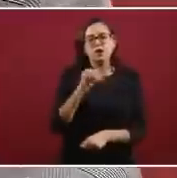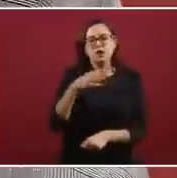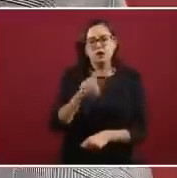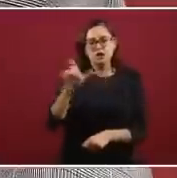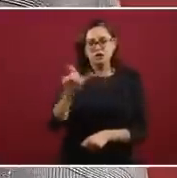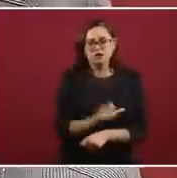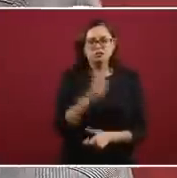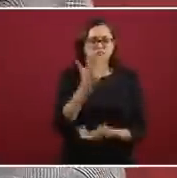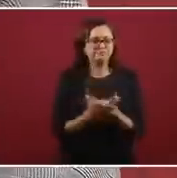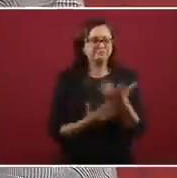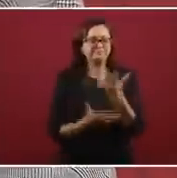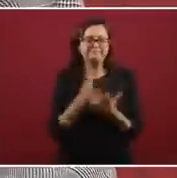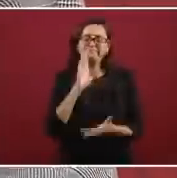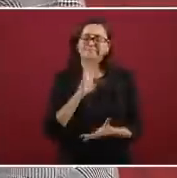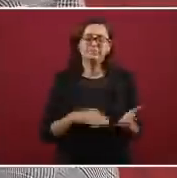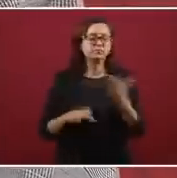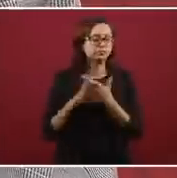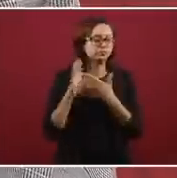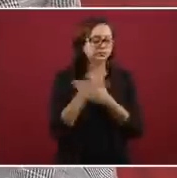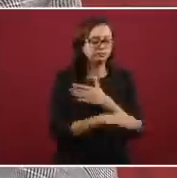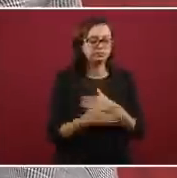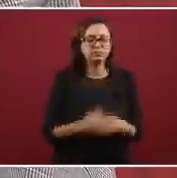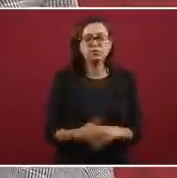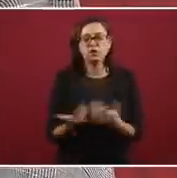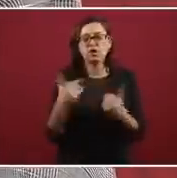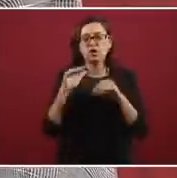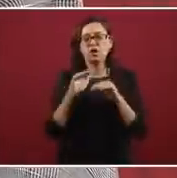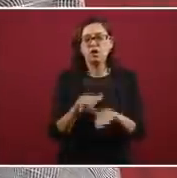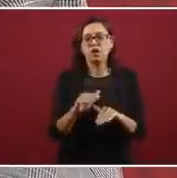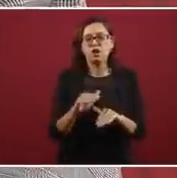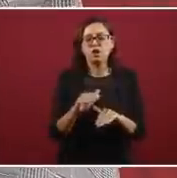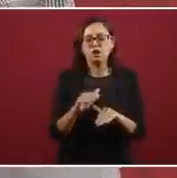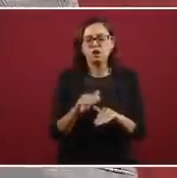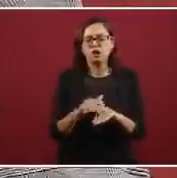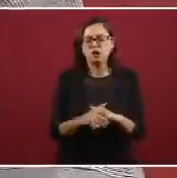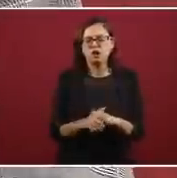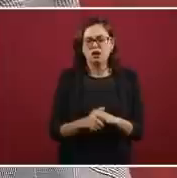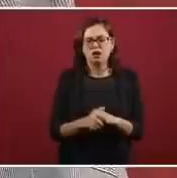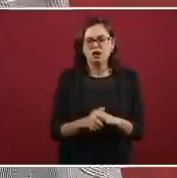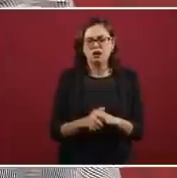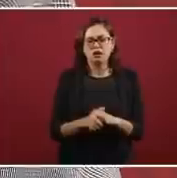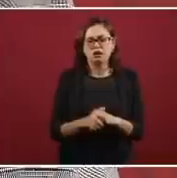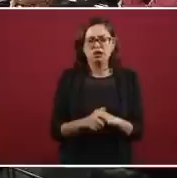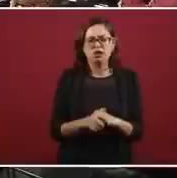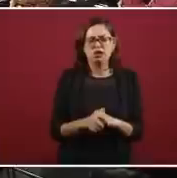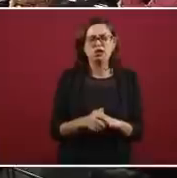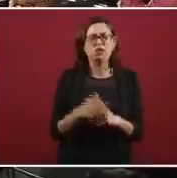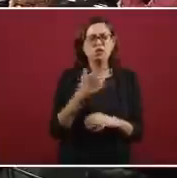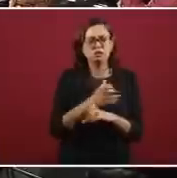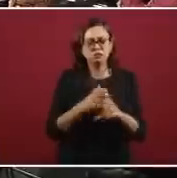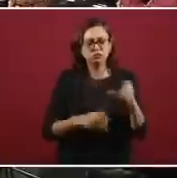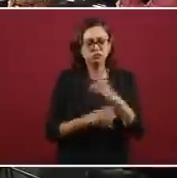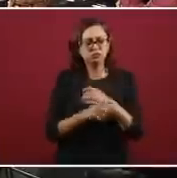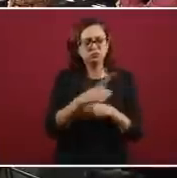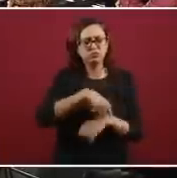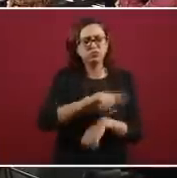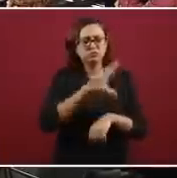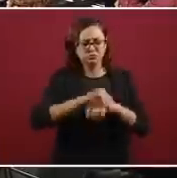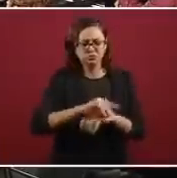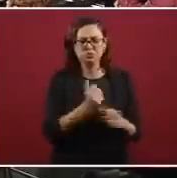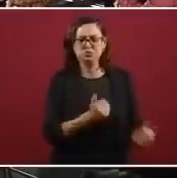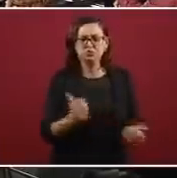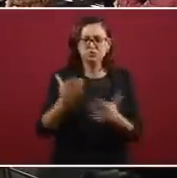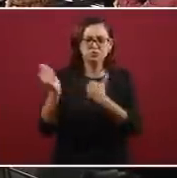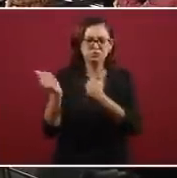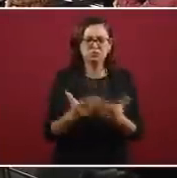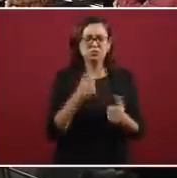prácticas. En el caso de mercancía subvaluada y operadores económicos autorizados, son temas que los llevamos de